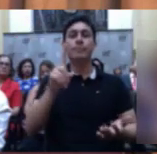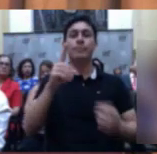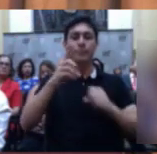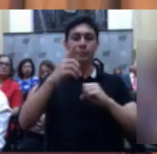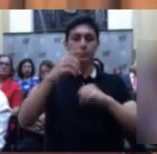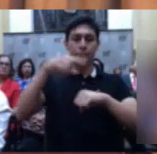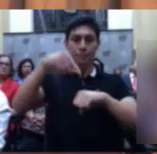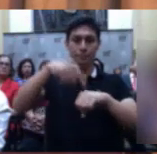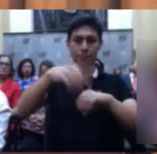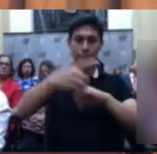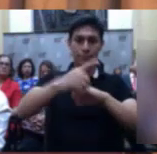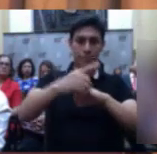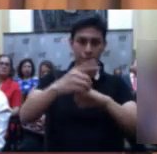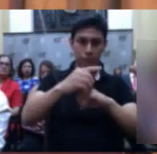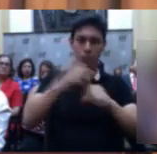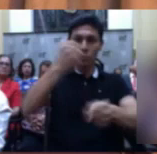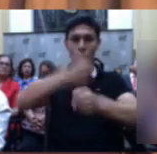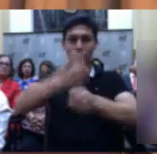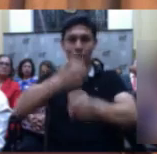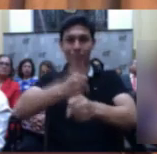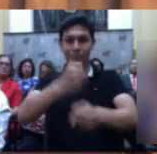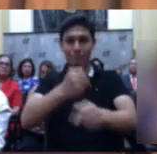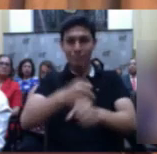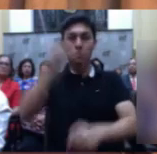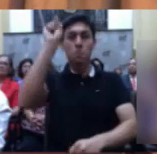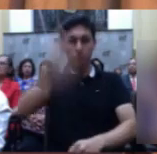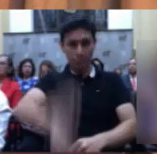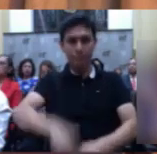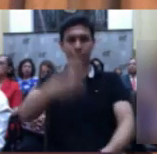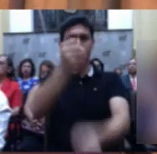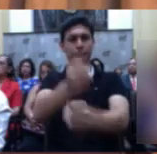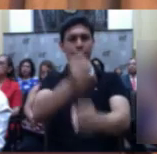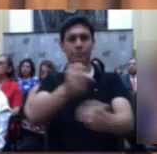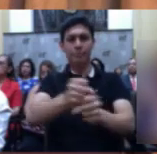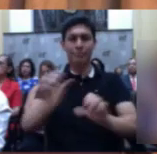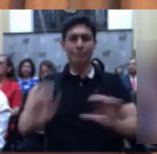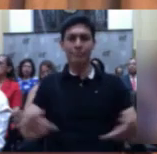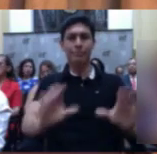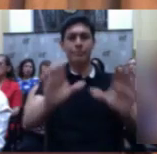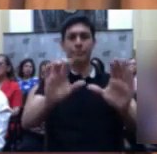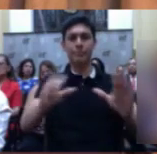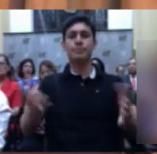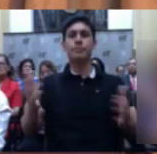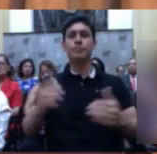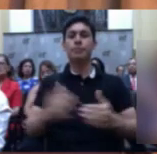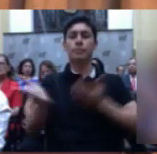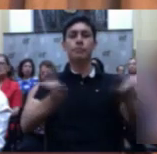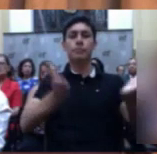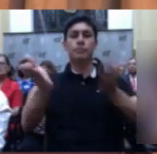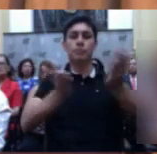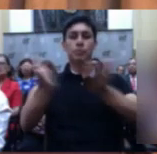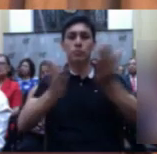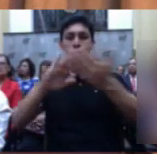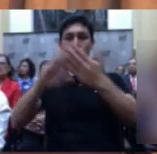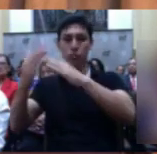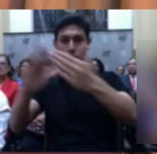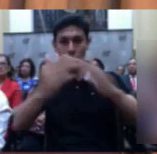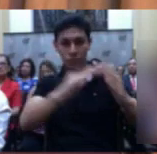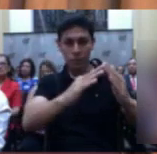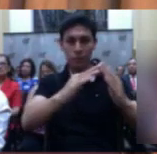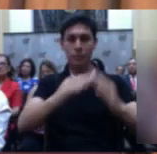obras de gran envergadura que realmente funcionan y están al servicio de los ciudadanos, producto de un